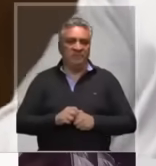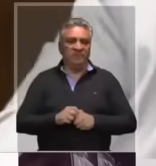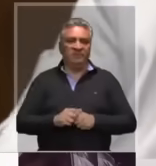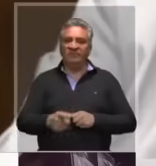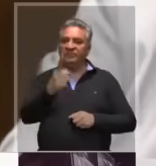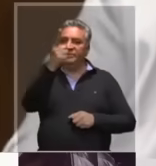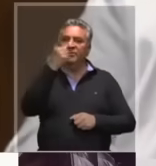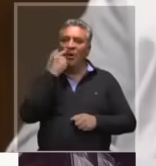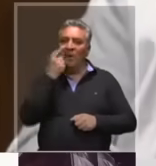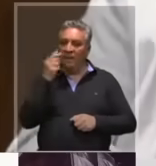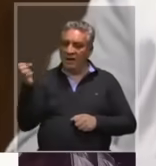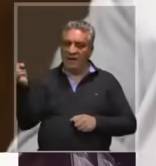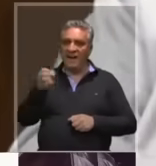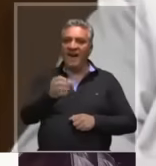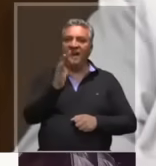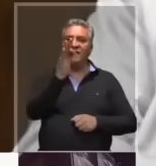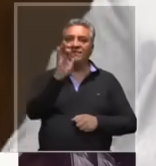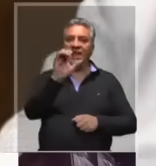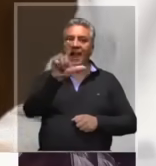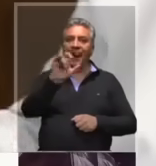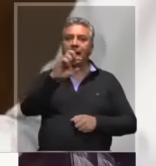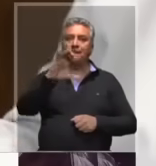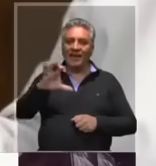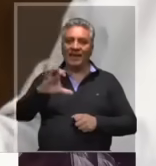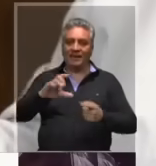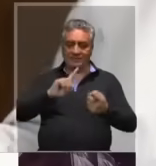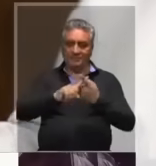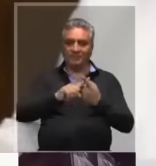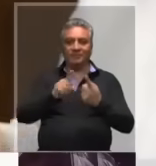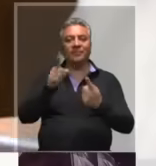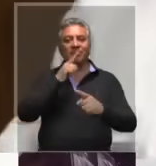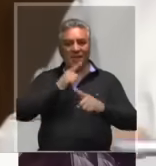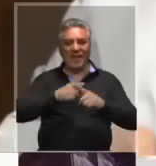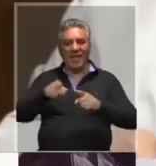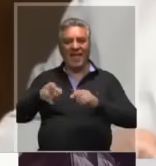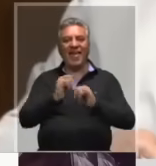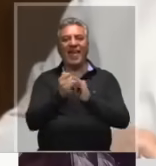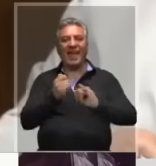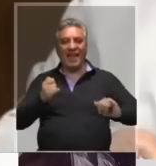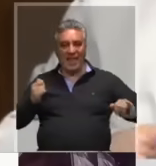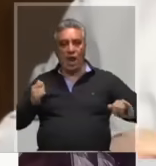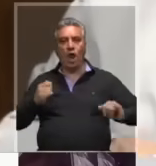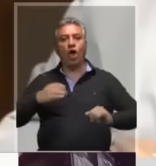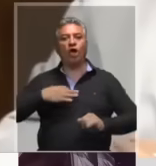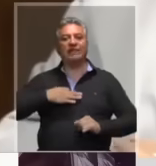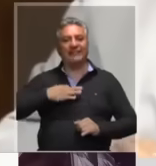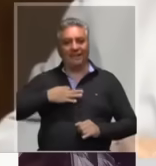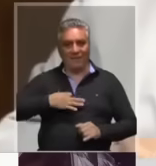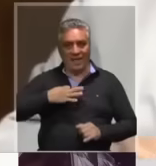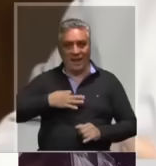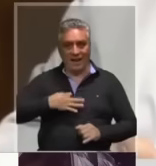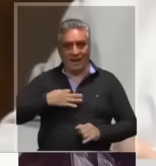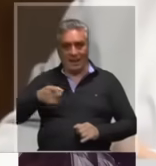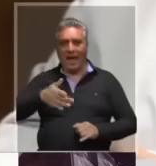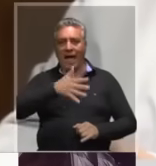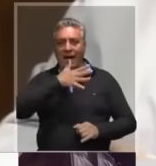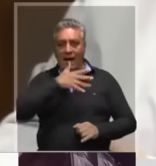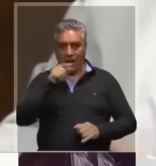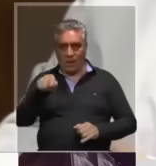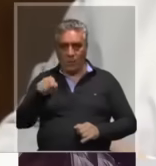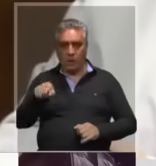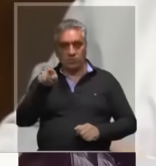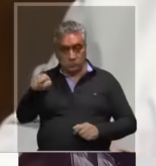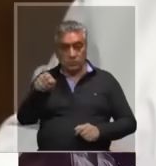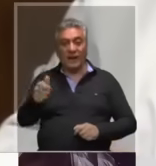llamado Felipe Cáceres Pizarro, ingeniero civil hidráulico, que es director en